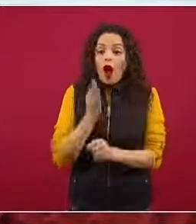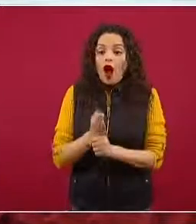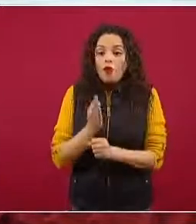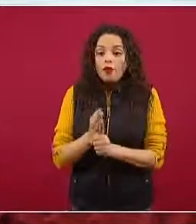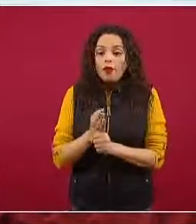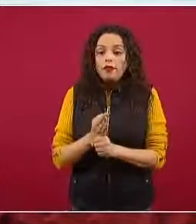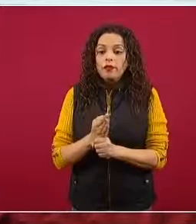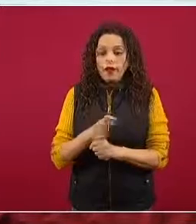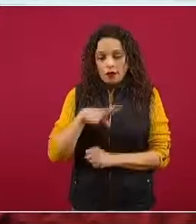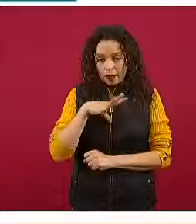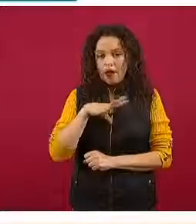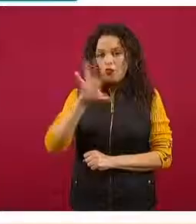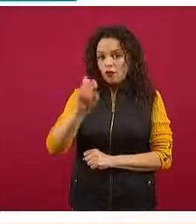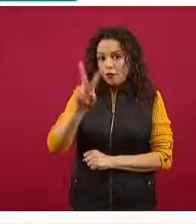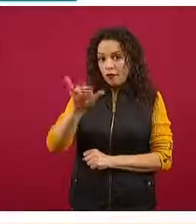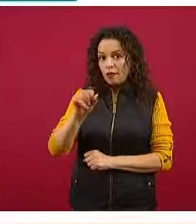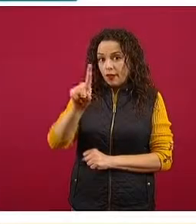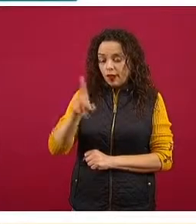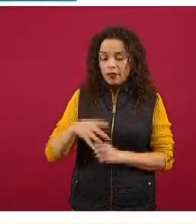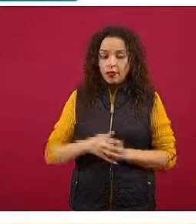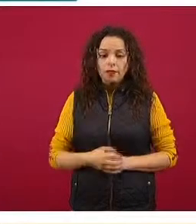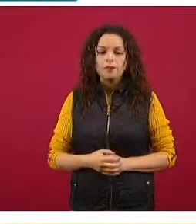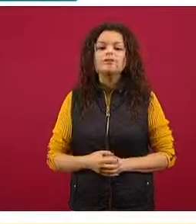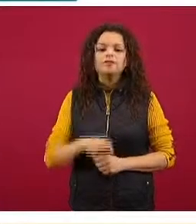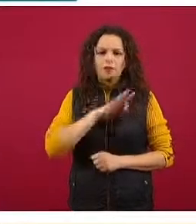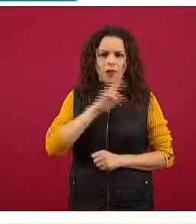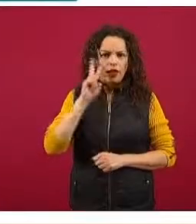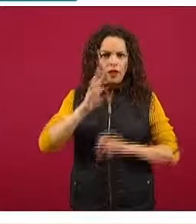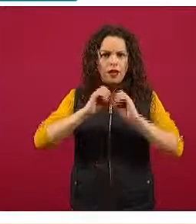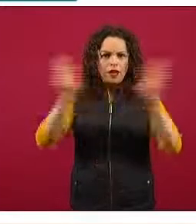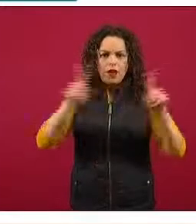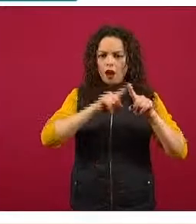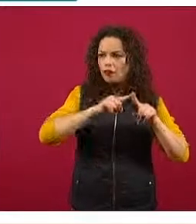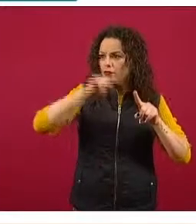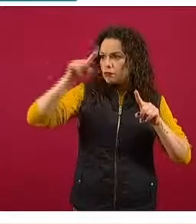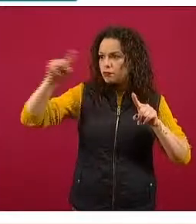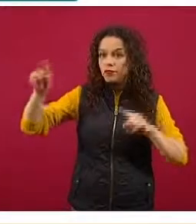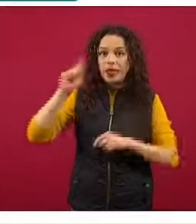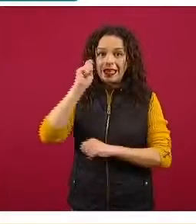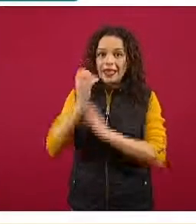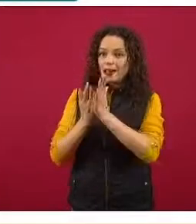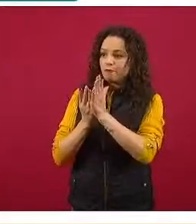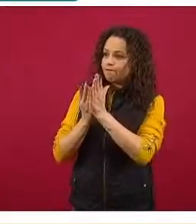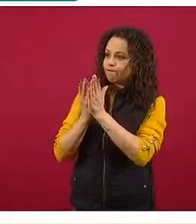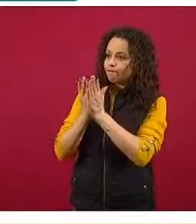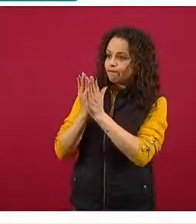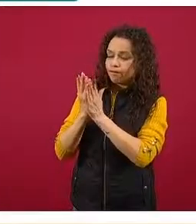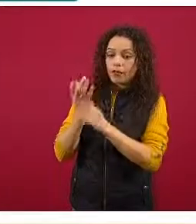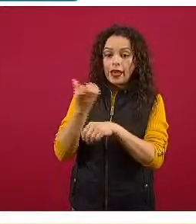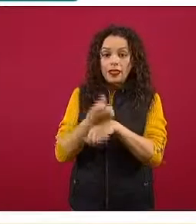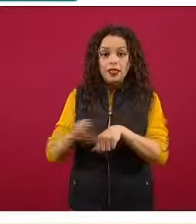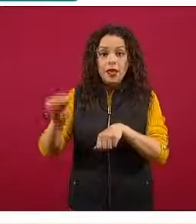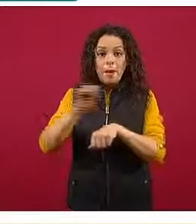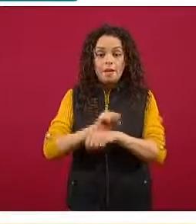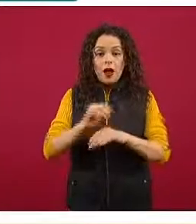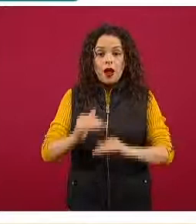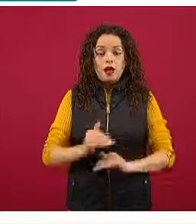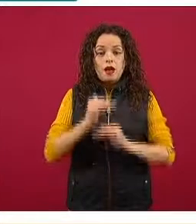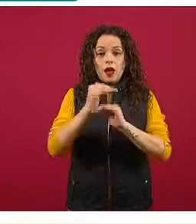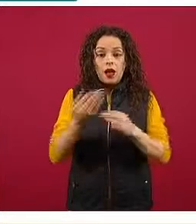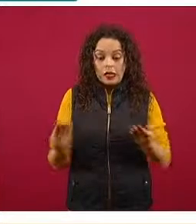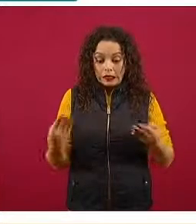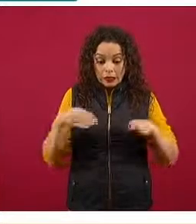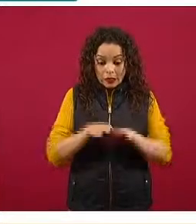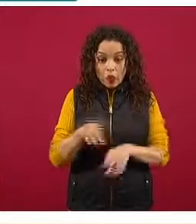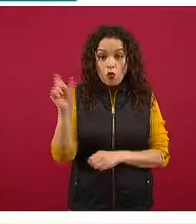con COVID-19. Esta curva epidémica, que ahora tenemos un crecimiento, se cierra la semana se cierra